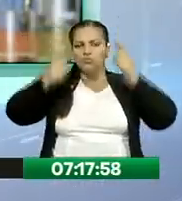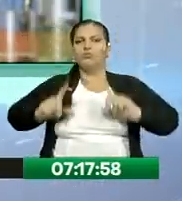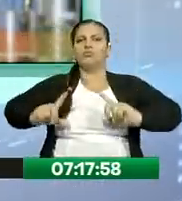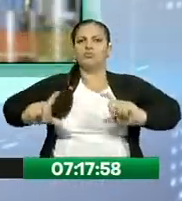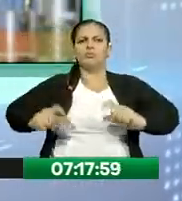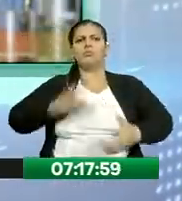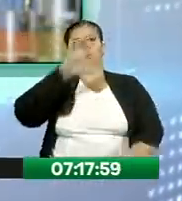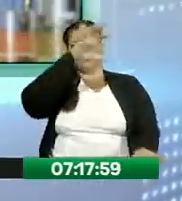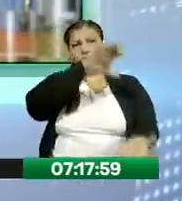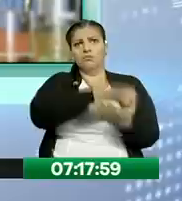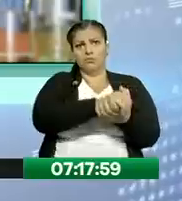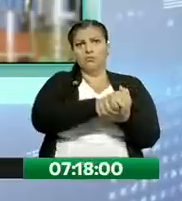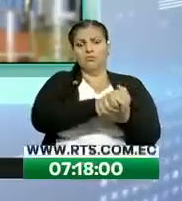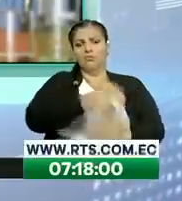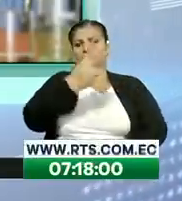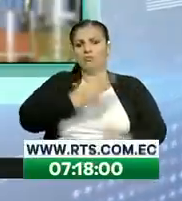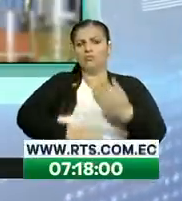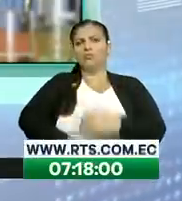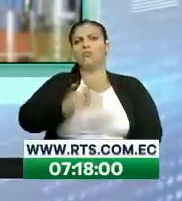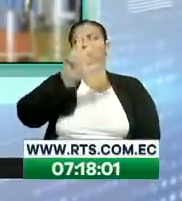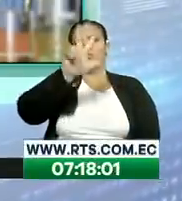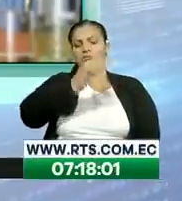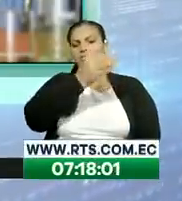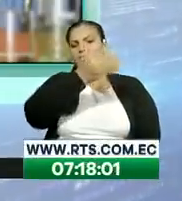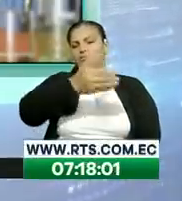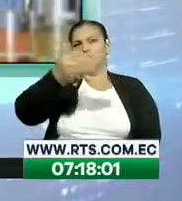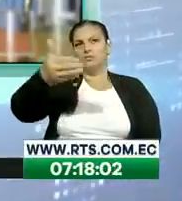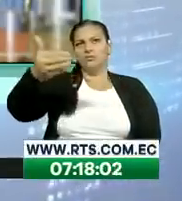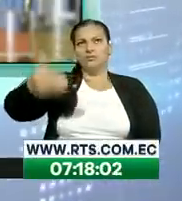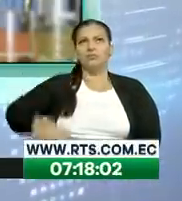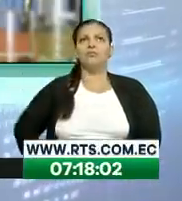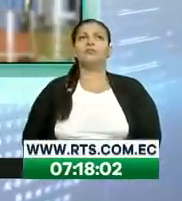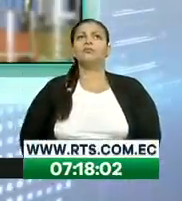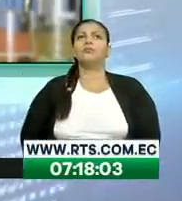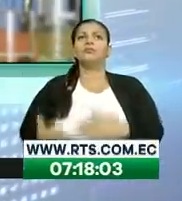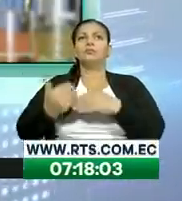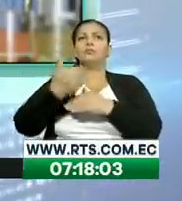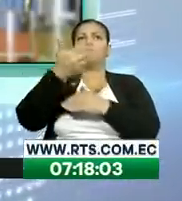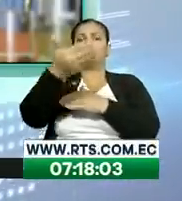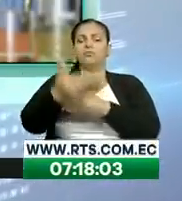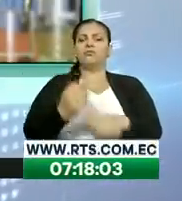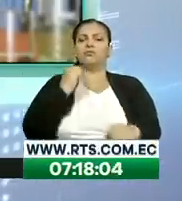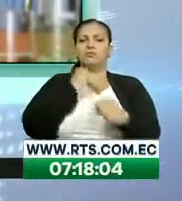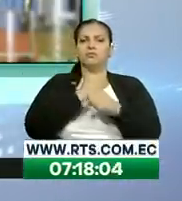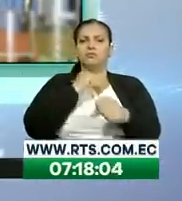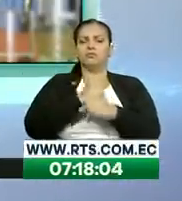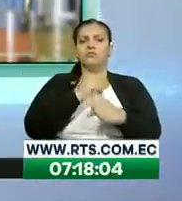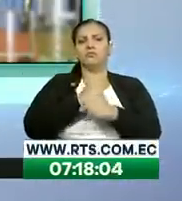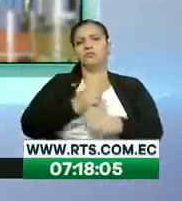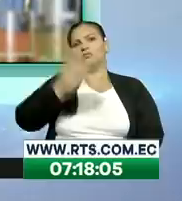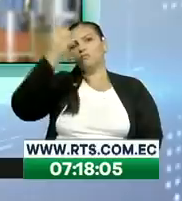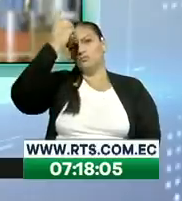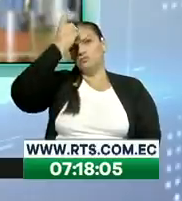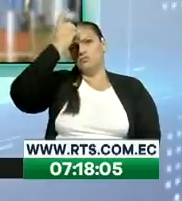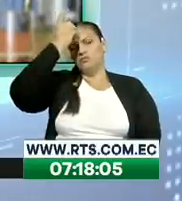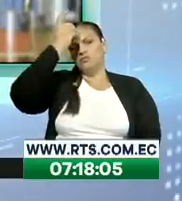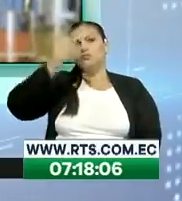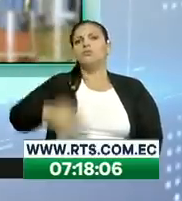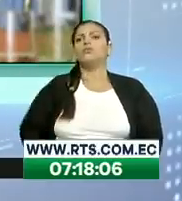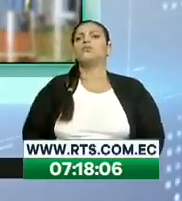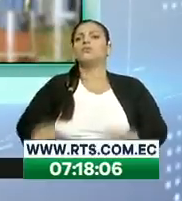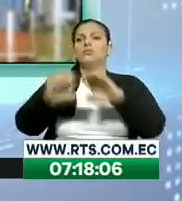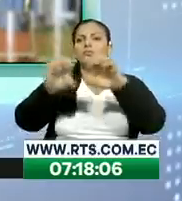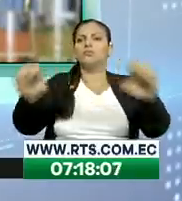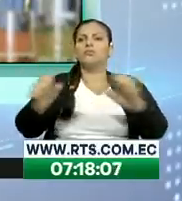las oficinas de Caritas, en Freiburg, Alemania. 2002, miembro de INSTED, Cuerpo de Proyectos